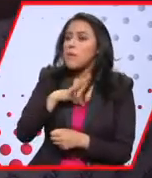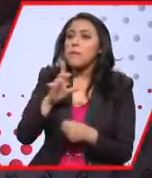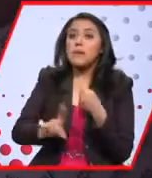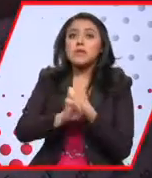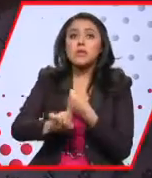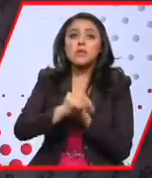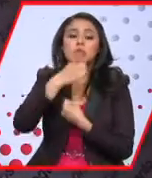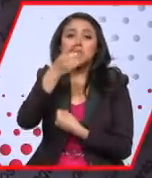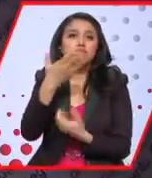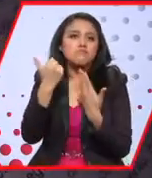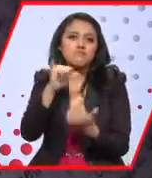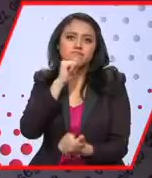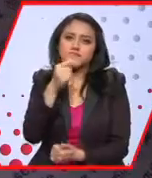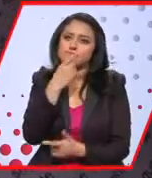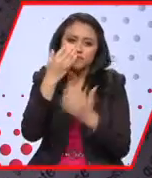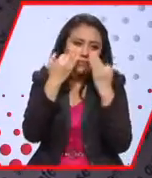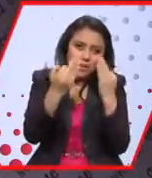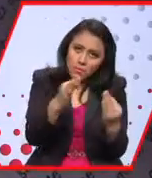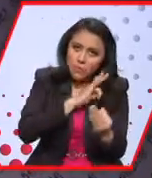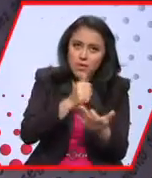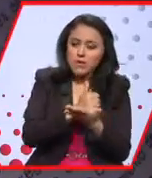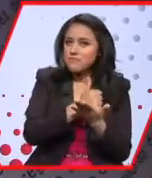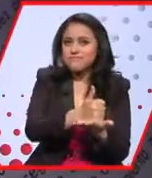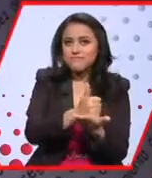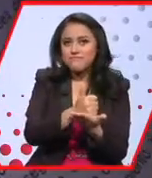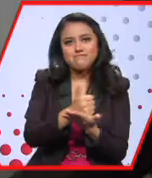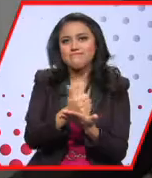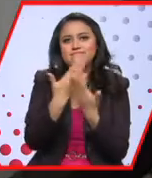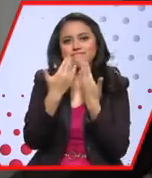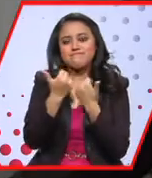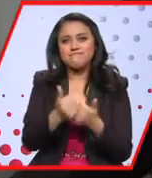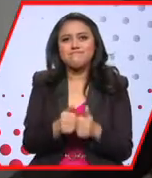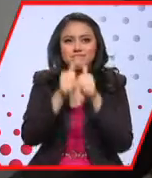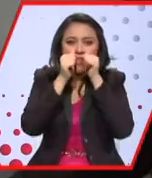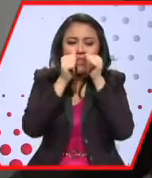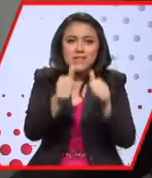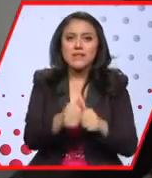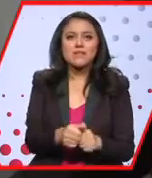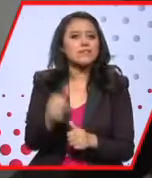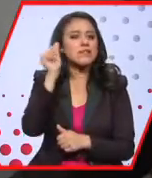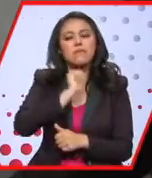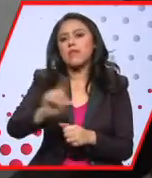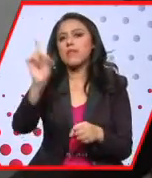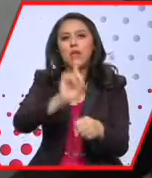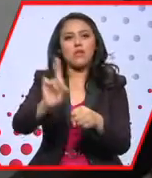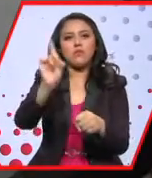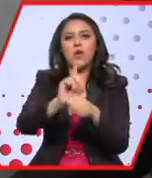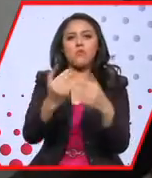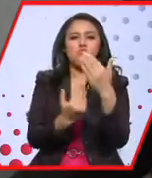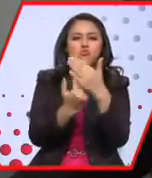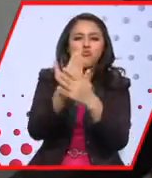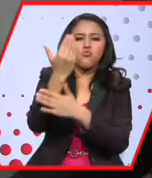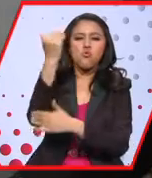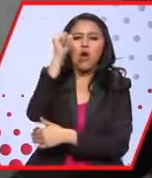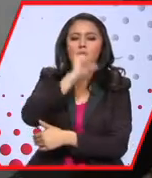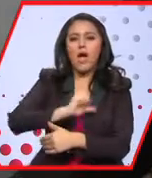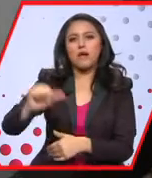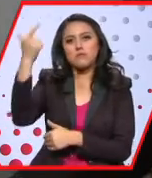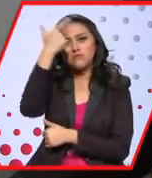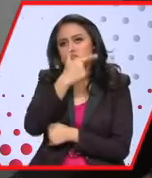afirma que no tiene tiempo de brindarle los cuidados necesarios. Una persona que trabaja todo el día. Él no tiene tiempo para